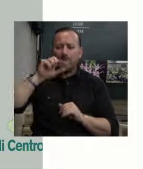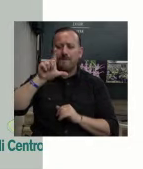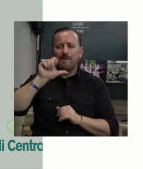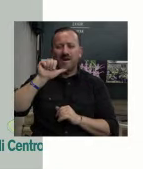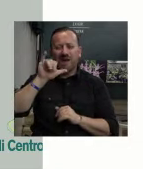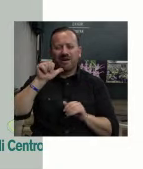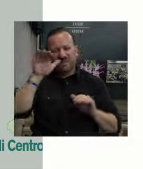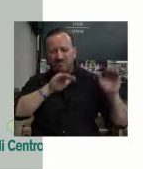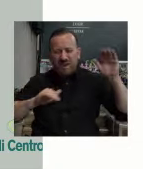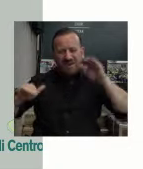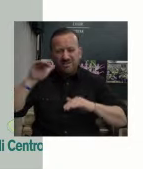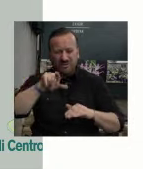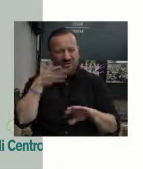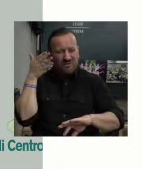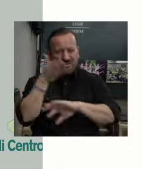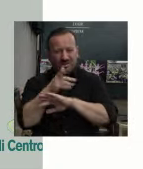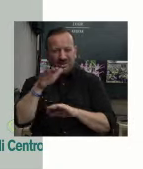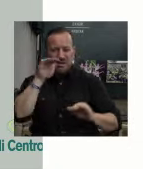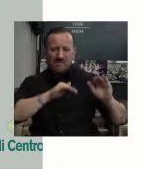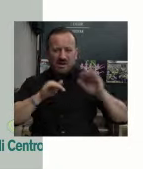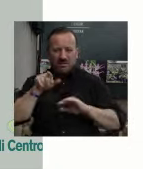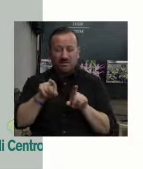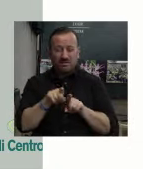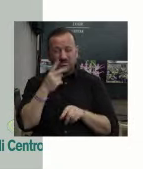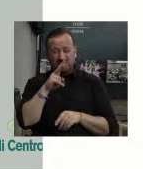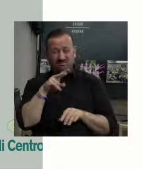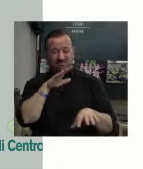la playa Eso es lo más organizado y